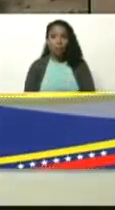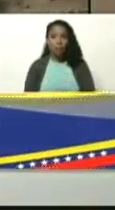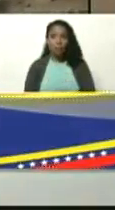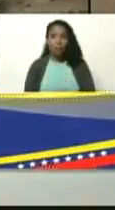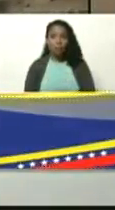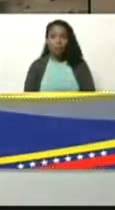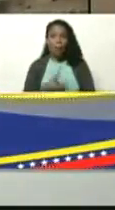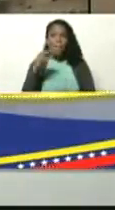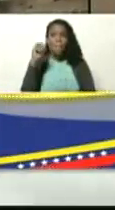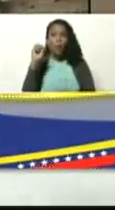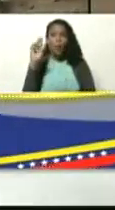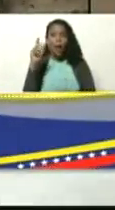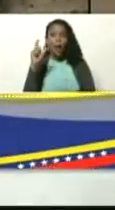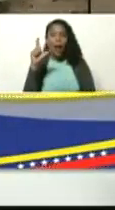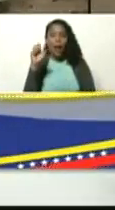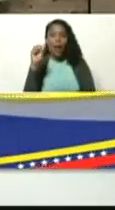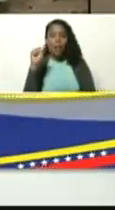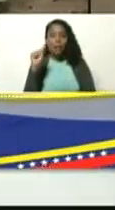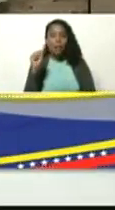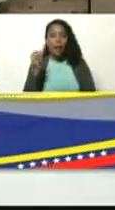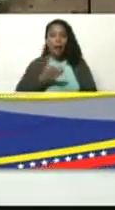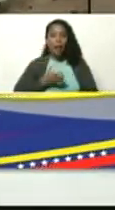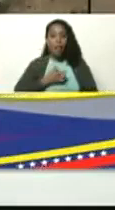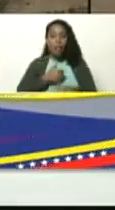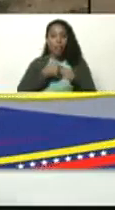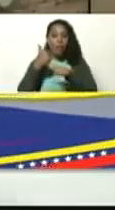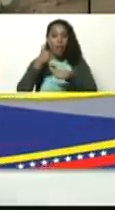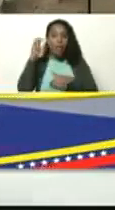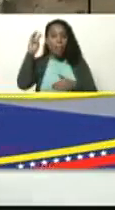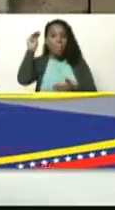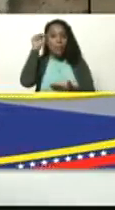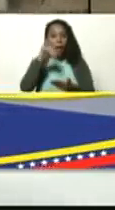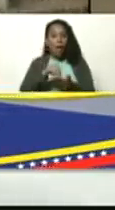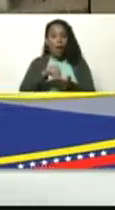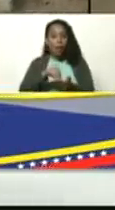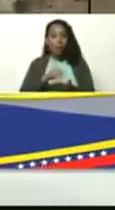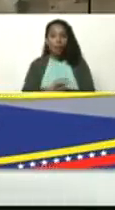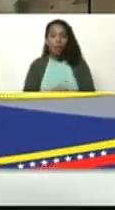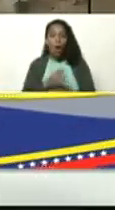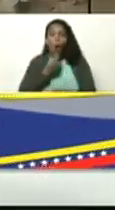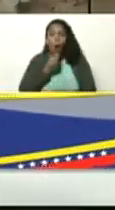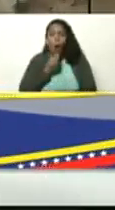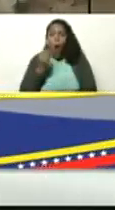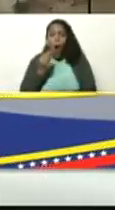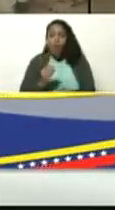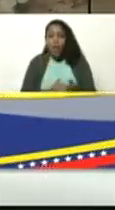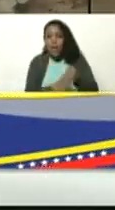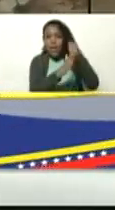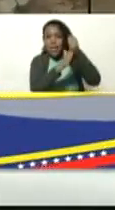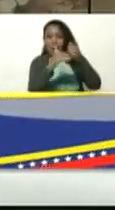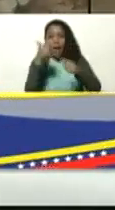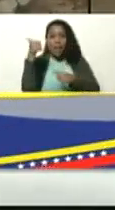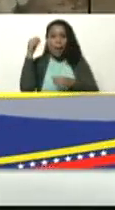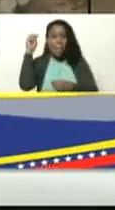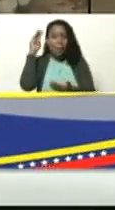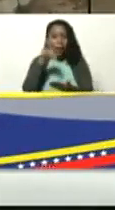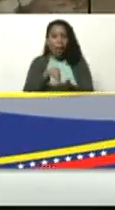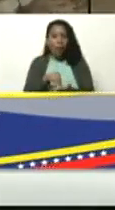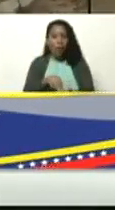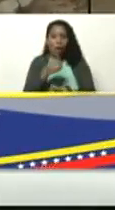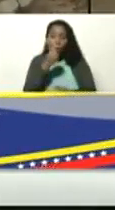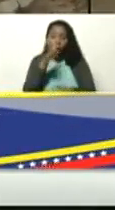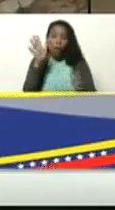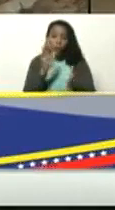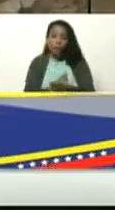a Morales, el alcalde de Maracay, joven muchacho, joven, joven, líder. Y bueno,